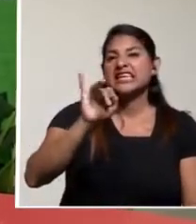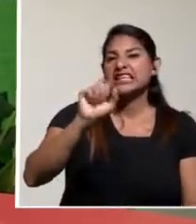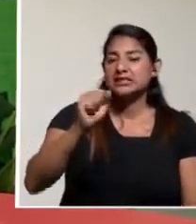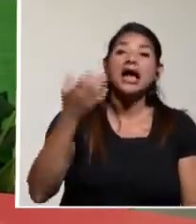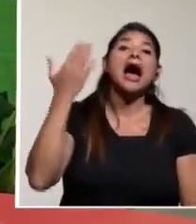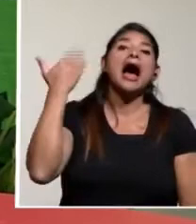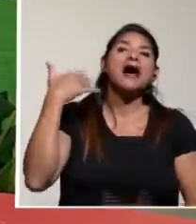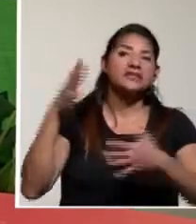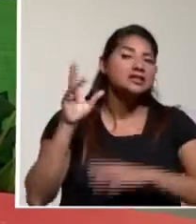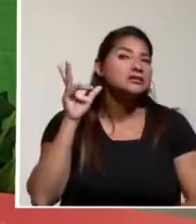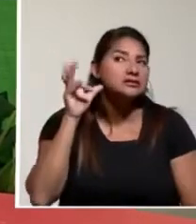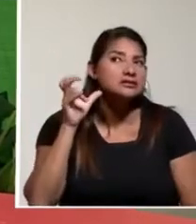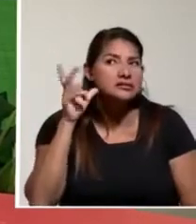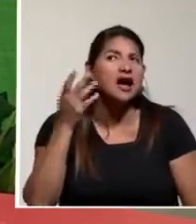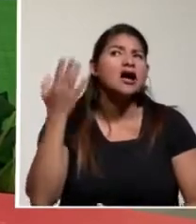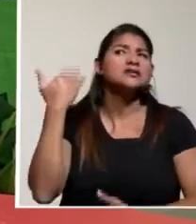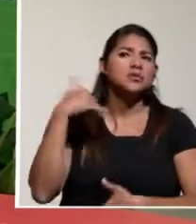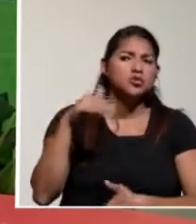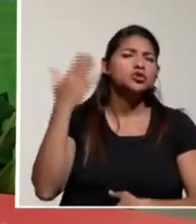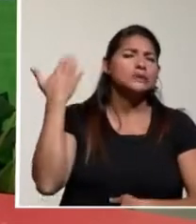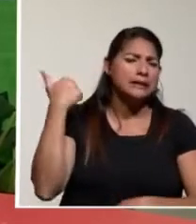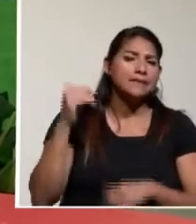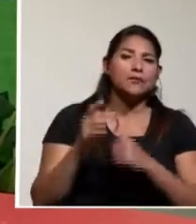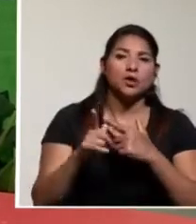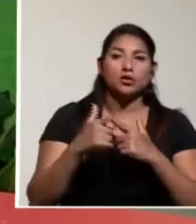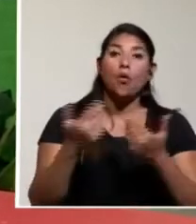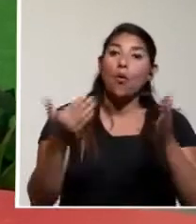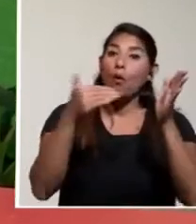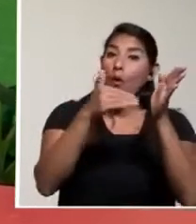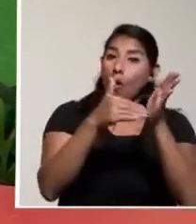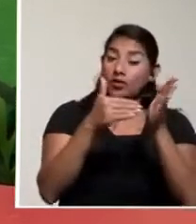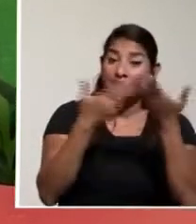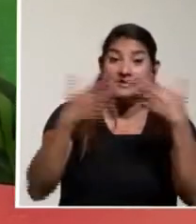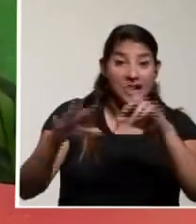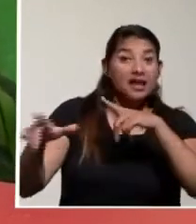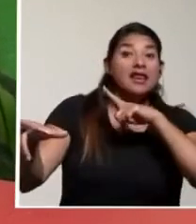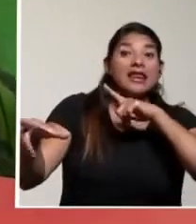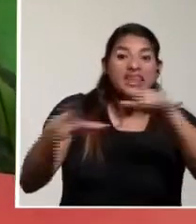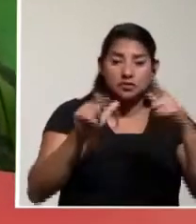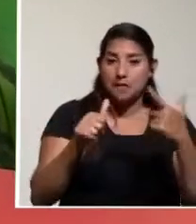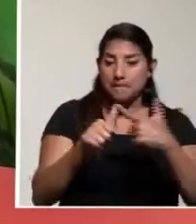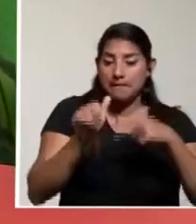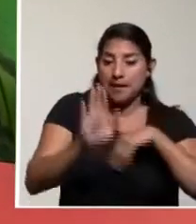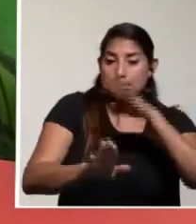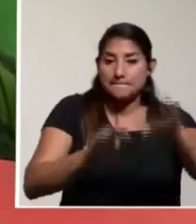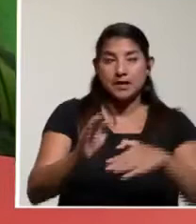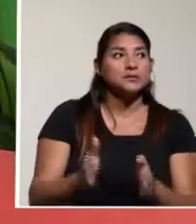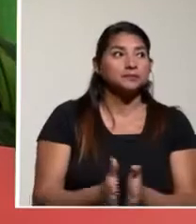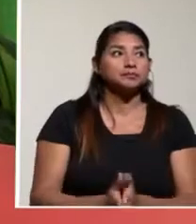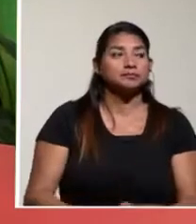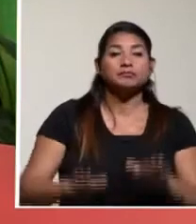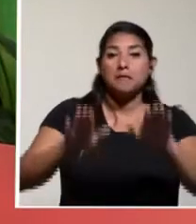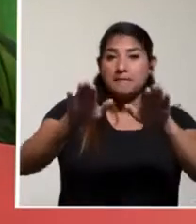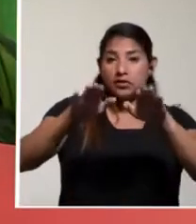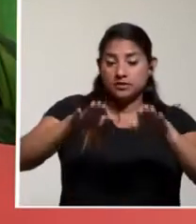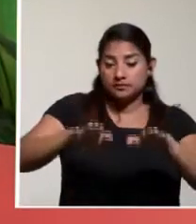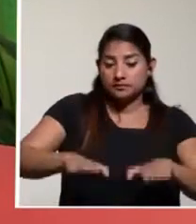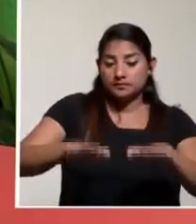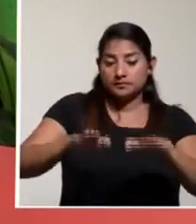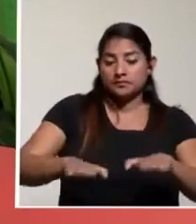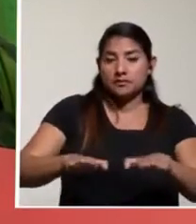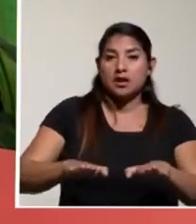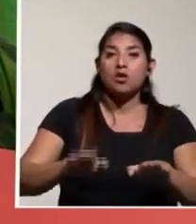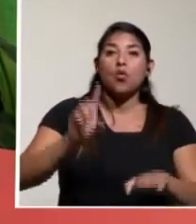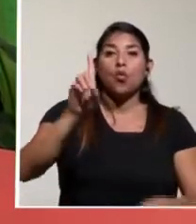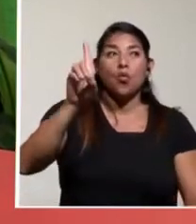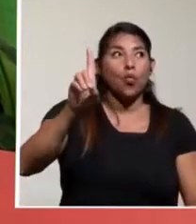ya la habíamos escuchado hace mucho tiempo. Así que listos, el primer paso es con las manos aquí y trabajamos el lado